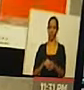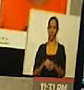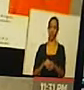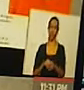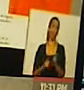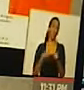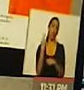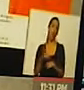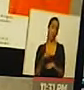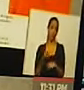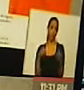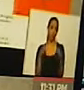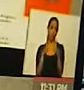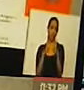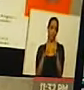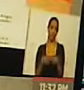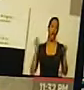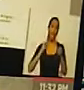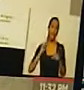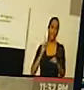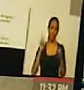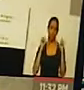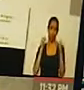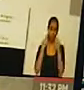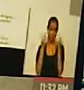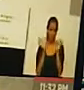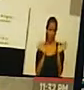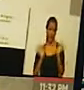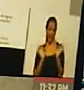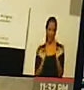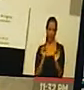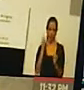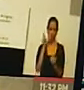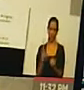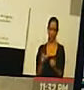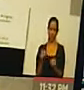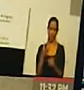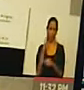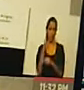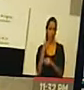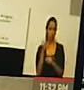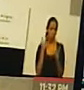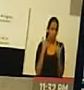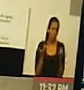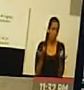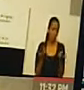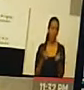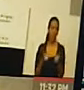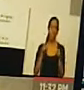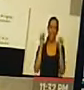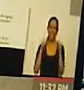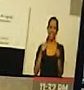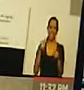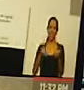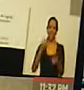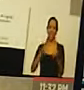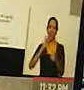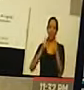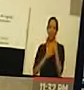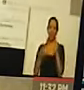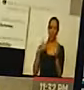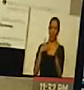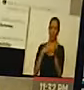en otros frentes. Por ejemplo, a pesar de que en la foto no vemos nada más que una persona apuntando, dice, así quedó la camioneta de Guaidó tras ataque de colectivos